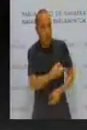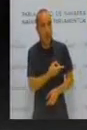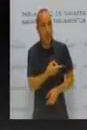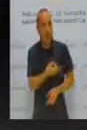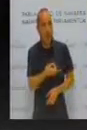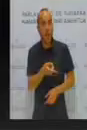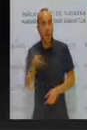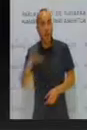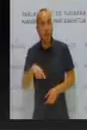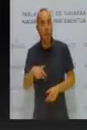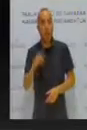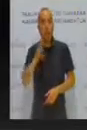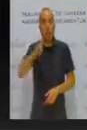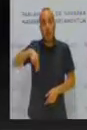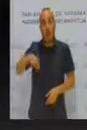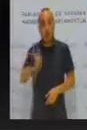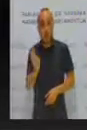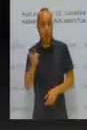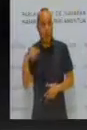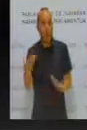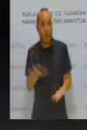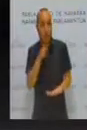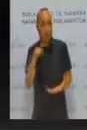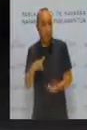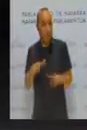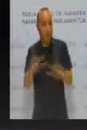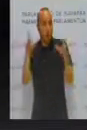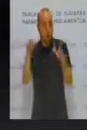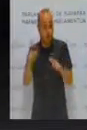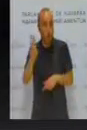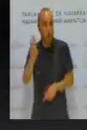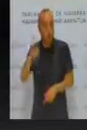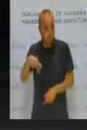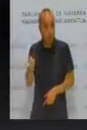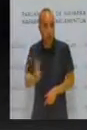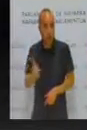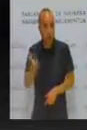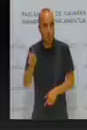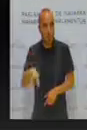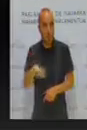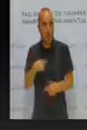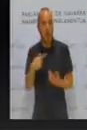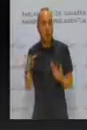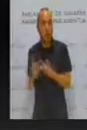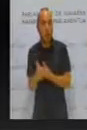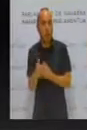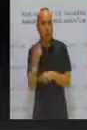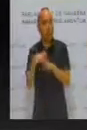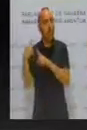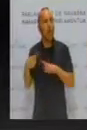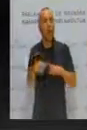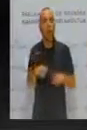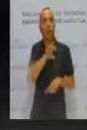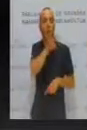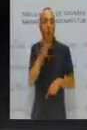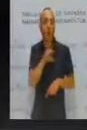Partido Nacionalista Vasco, tan protagonista en el día de hoy, pues evidentemente también. La diferencia que ocurrió en esas comunidades con lo que ocurrió